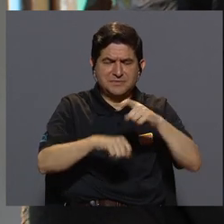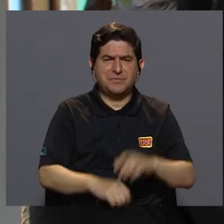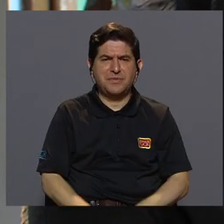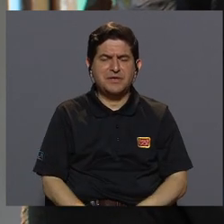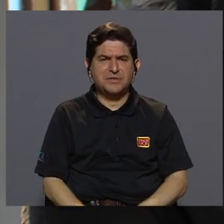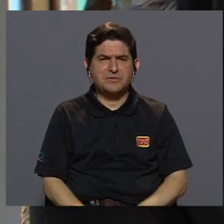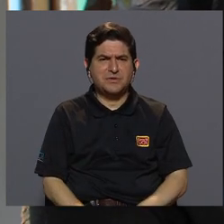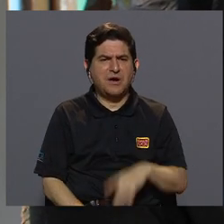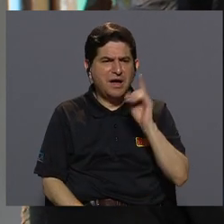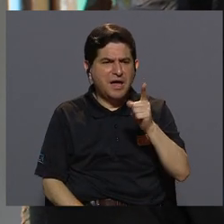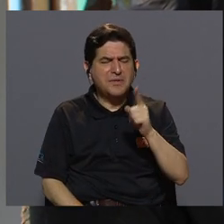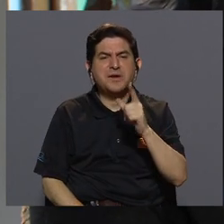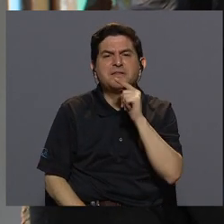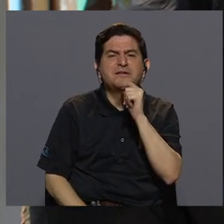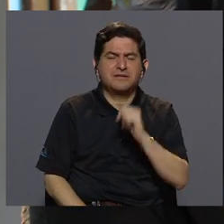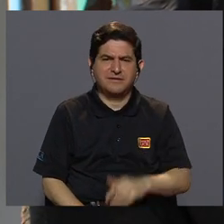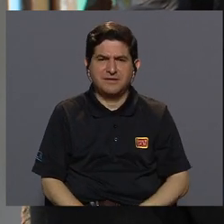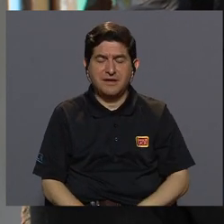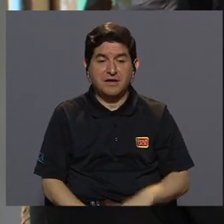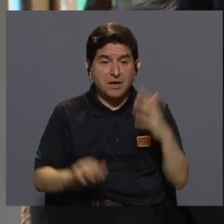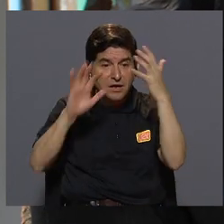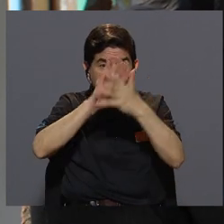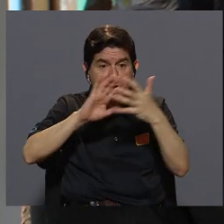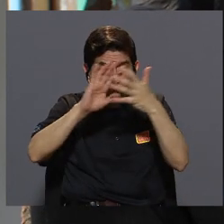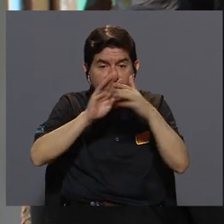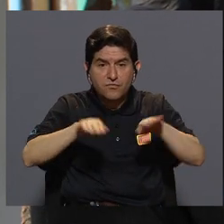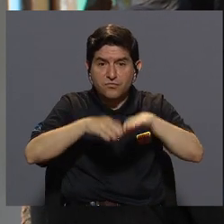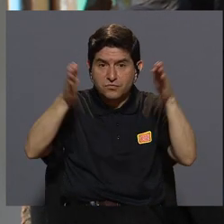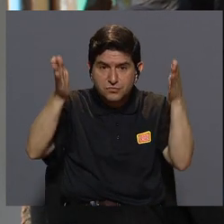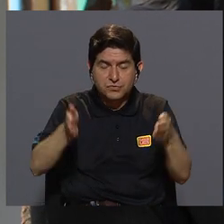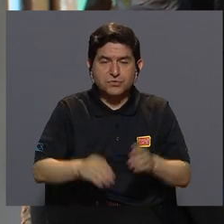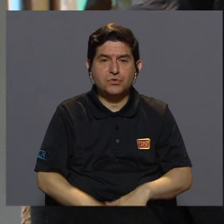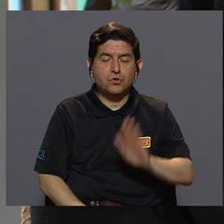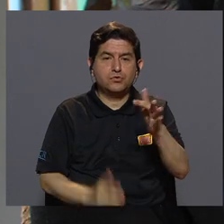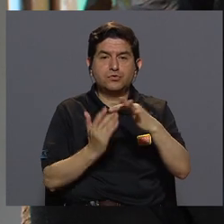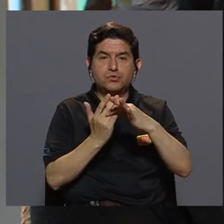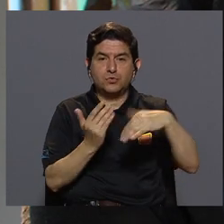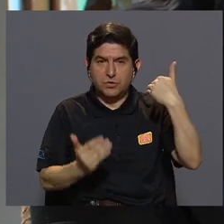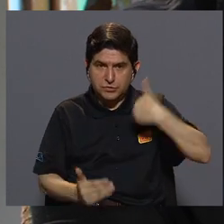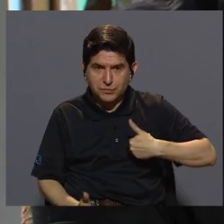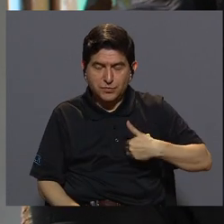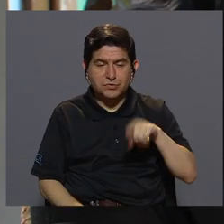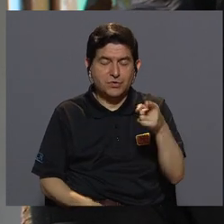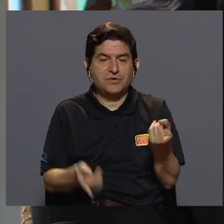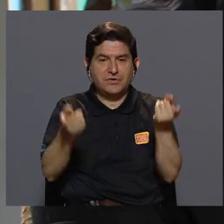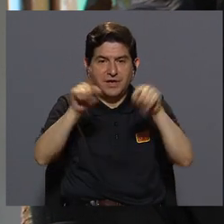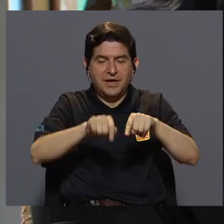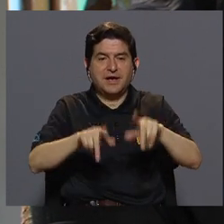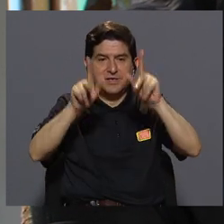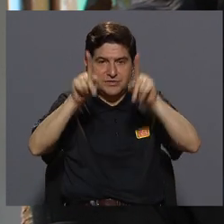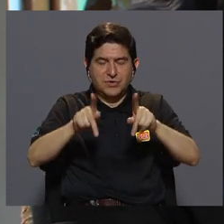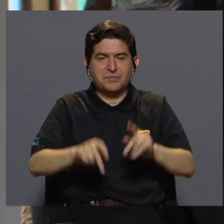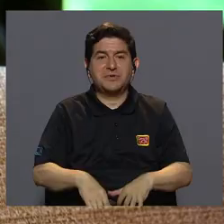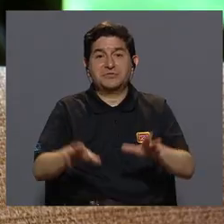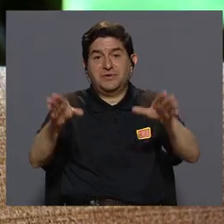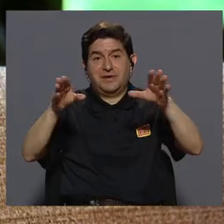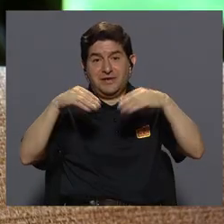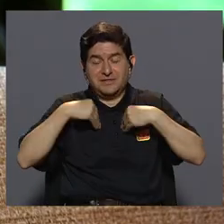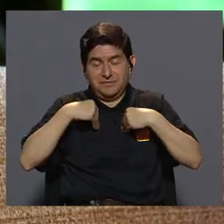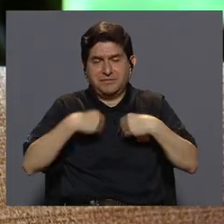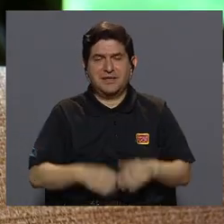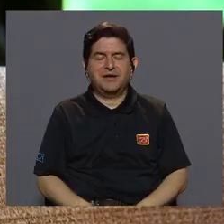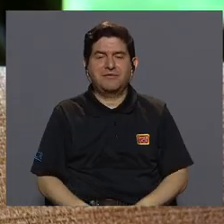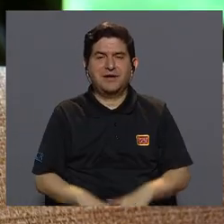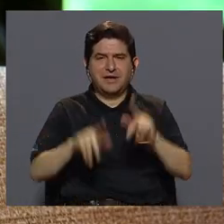a quién le llamo la atención. Y fue una confusión en la mesa entre su marido y quien en ese caso era la persona que le recibía, que